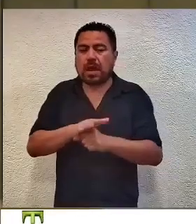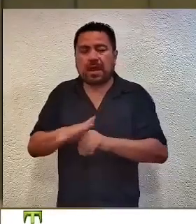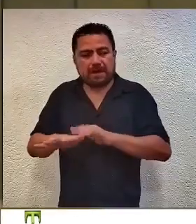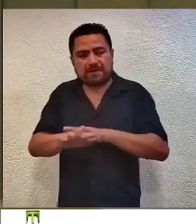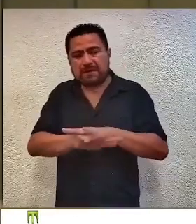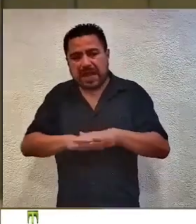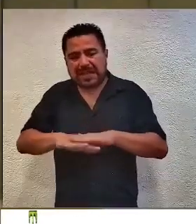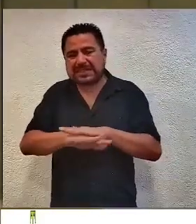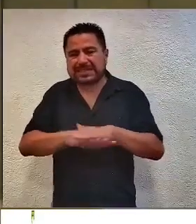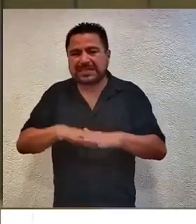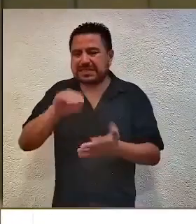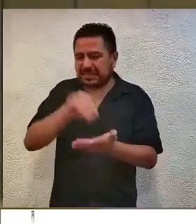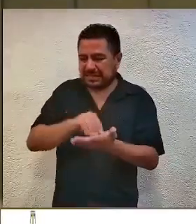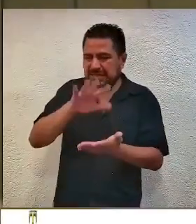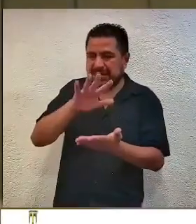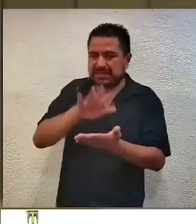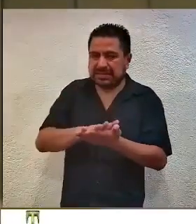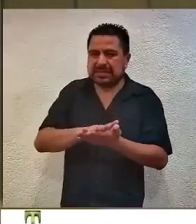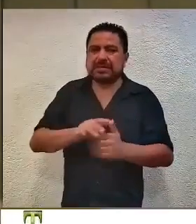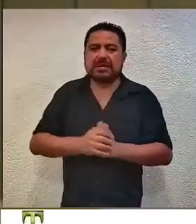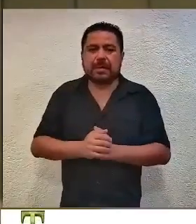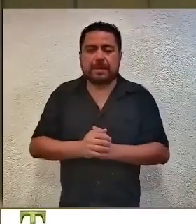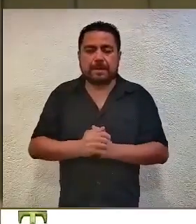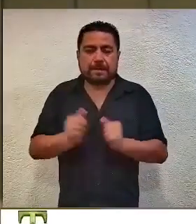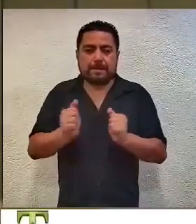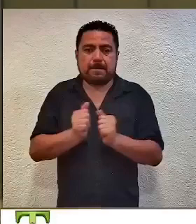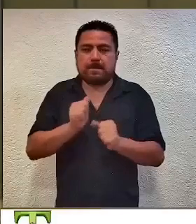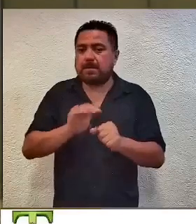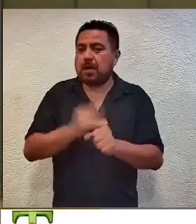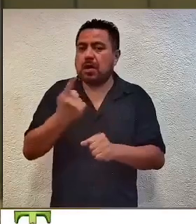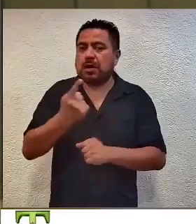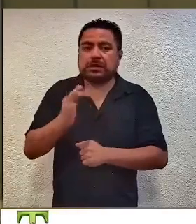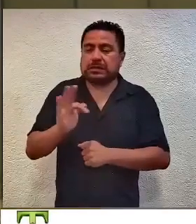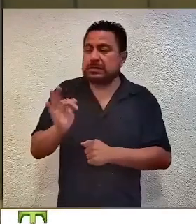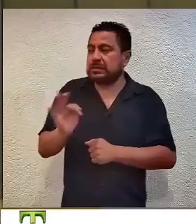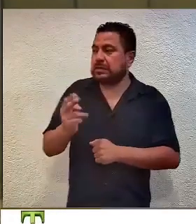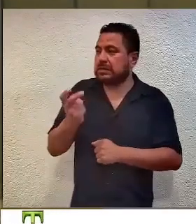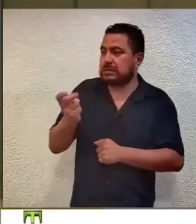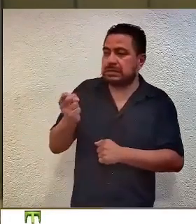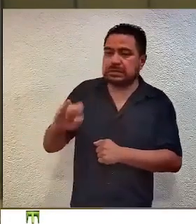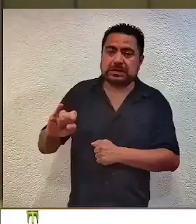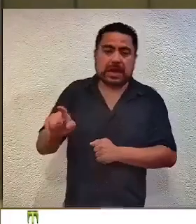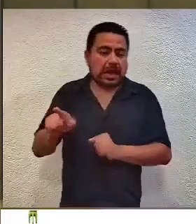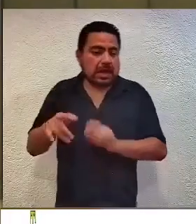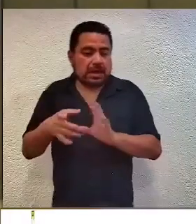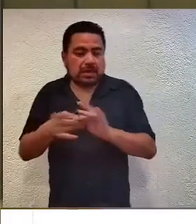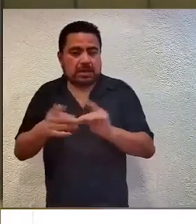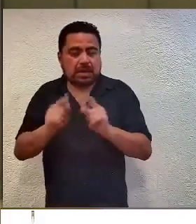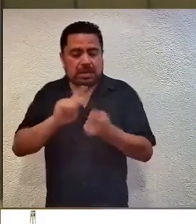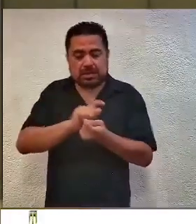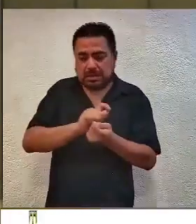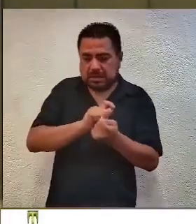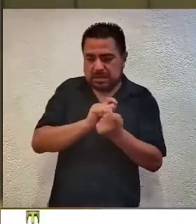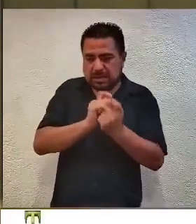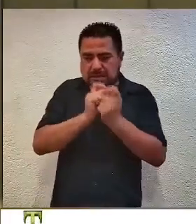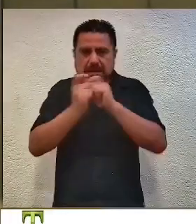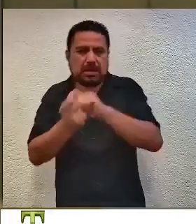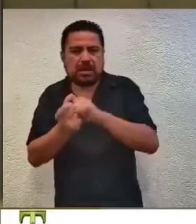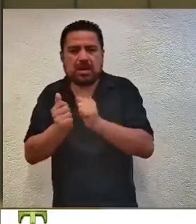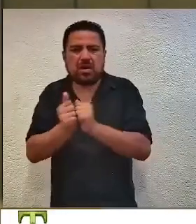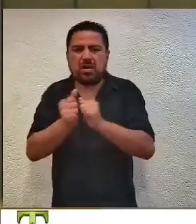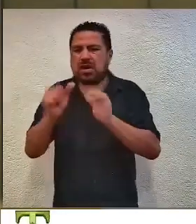básicamente establece. Lo anterior porque según se razona de la interpretación sistemática y funcional de